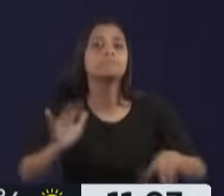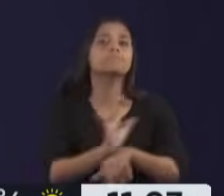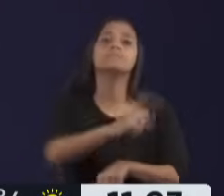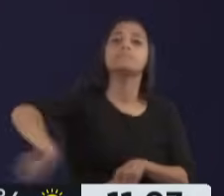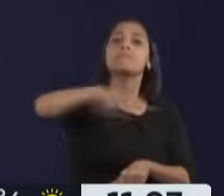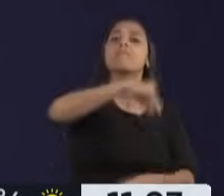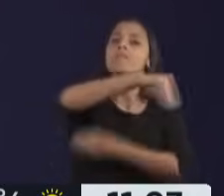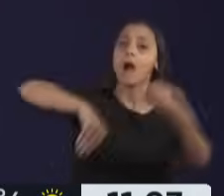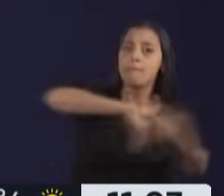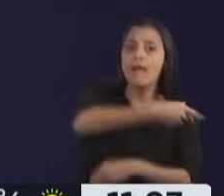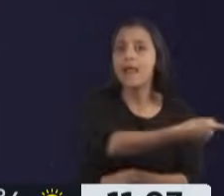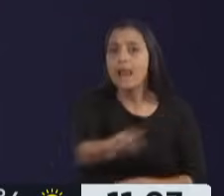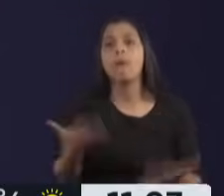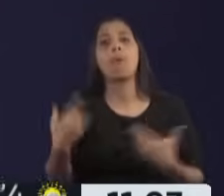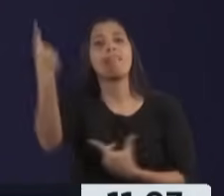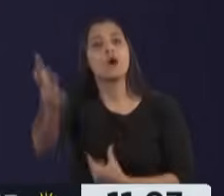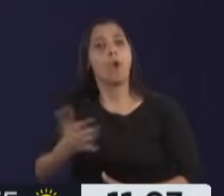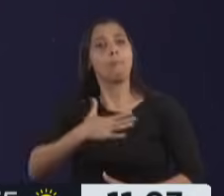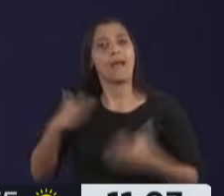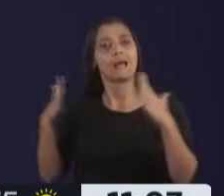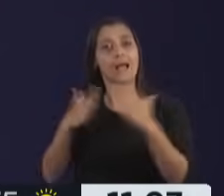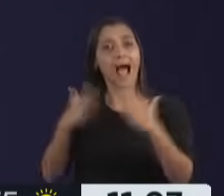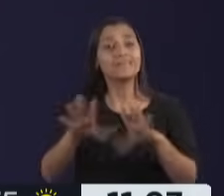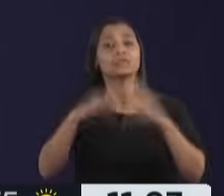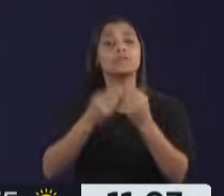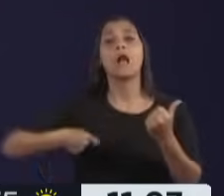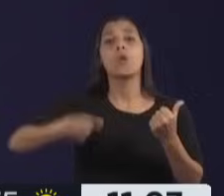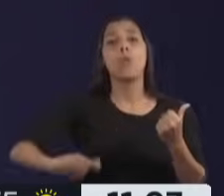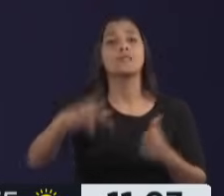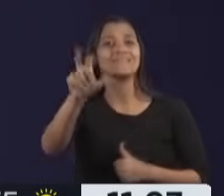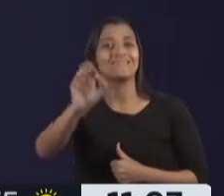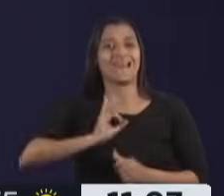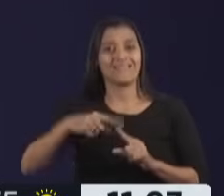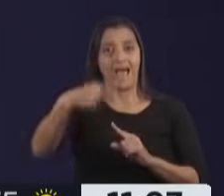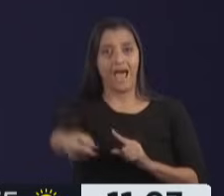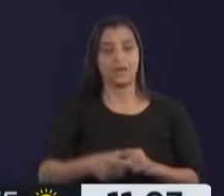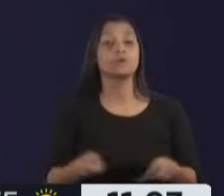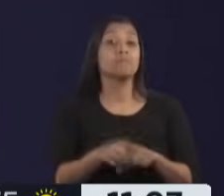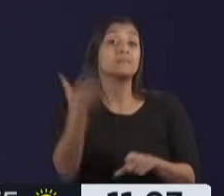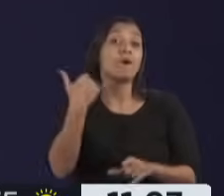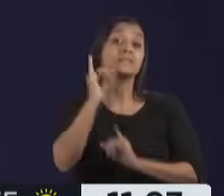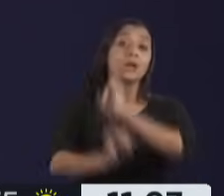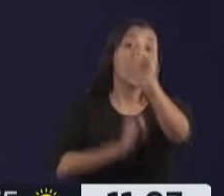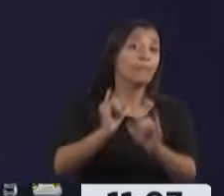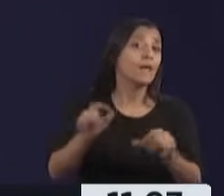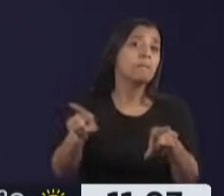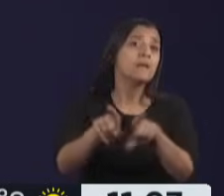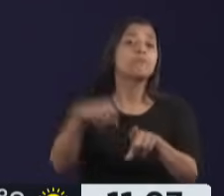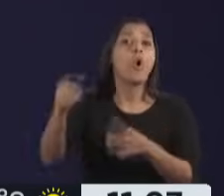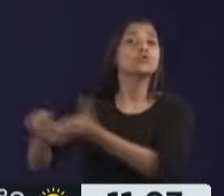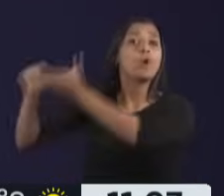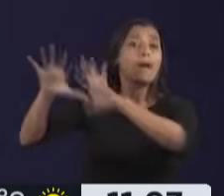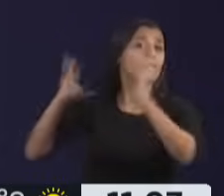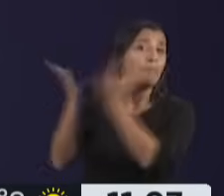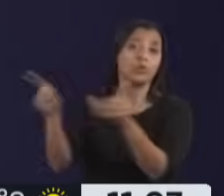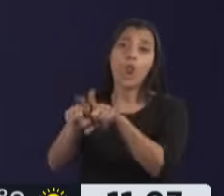van a poder comprar su casa a 30 años, como sucede, como conté ayer o antes de ayer, en cualquier país normal del mundo.